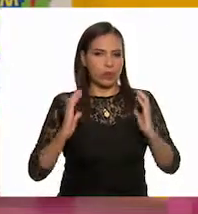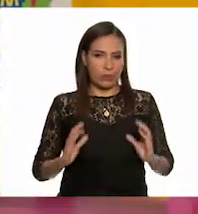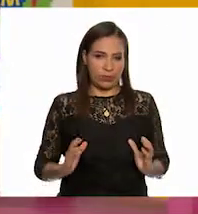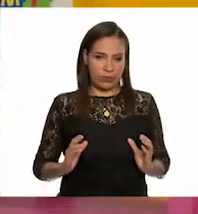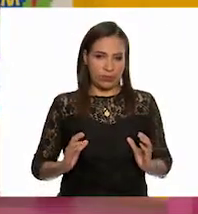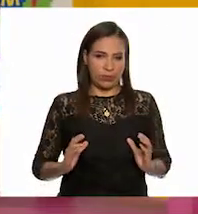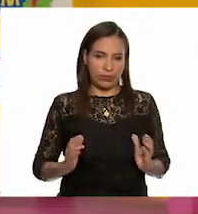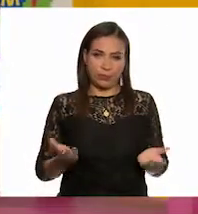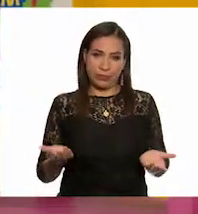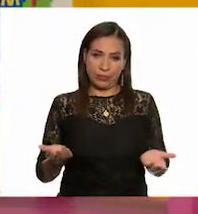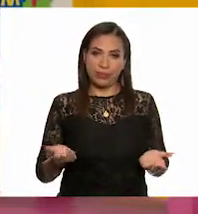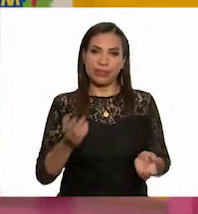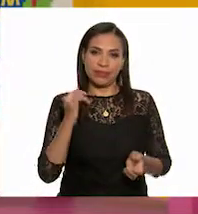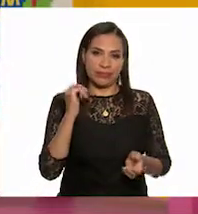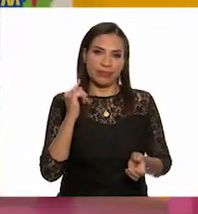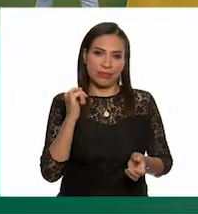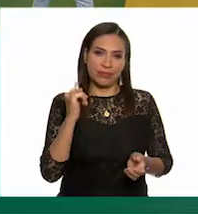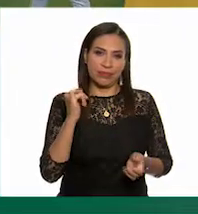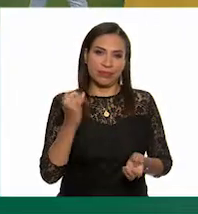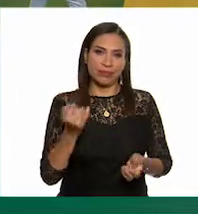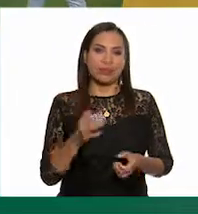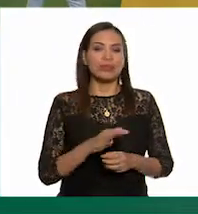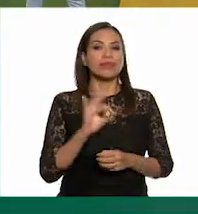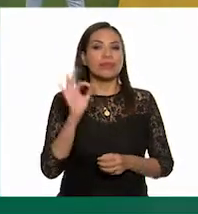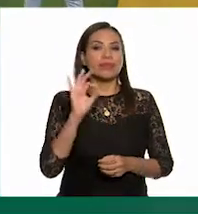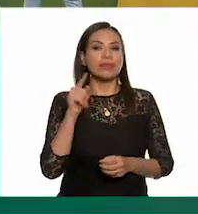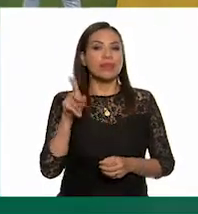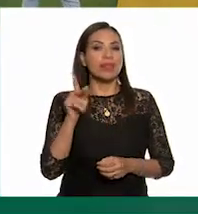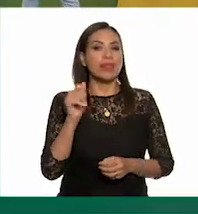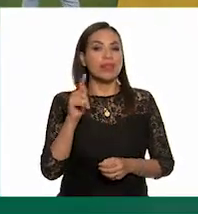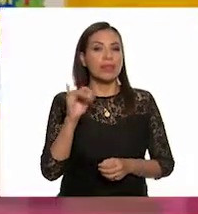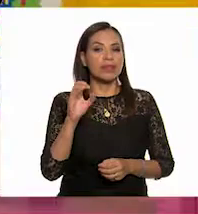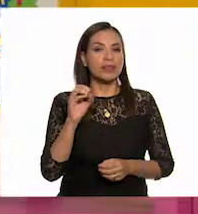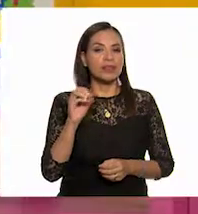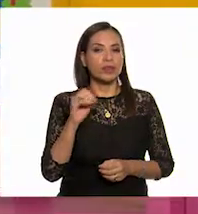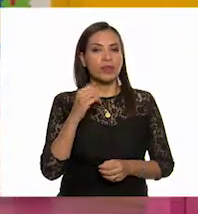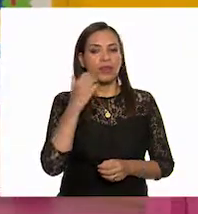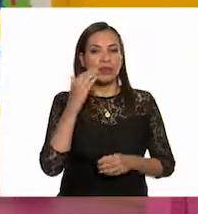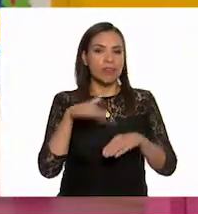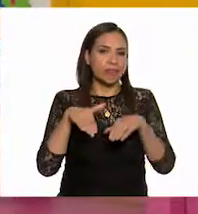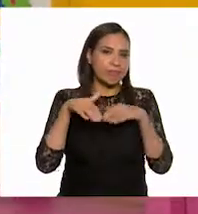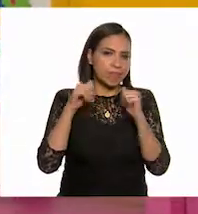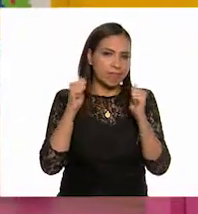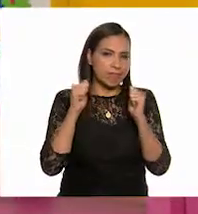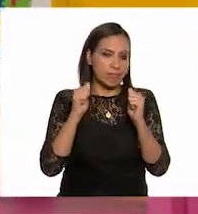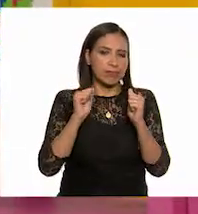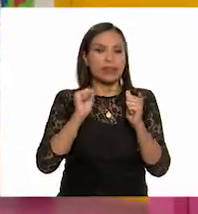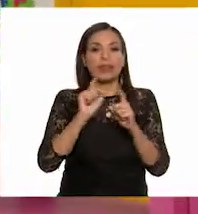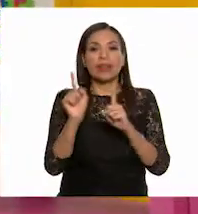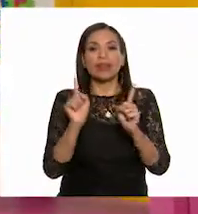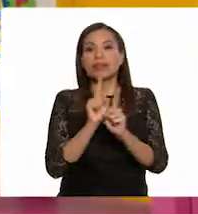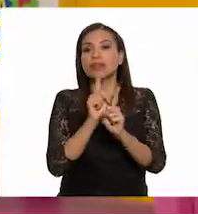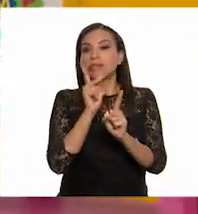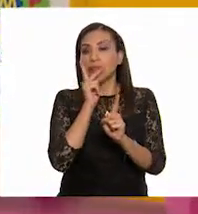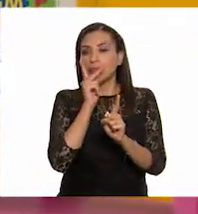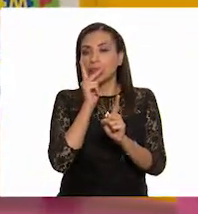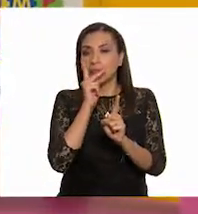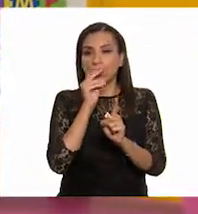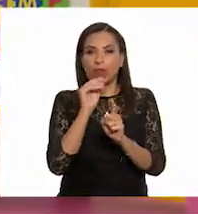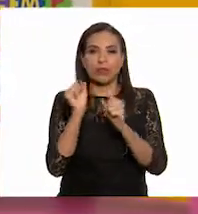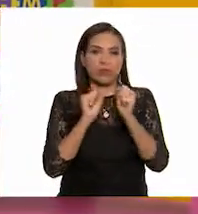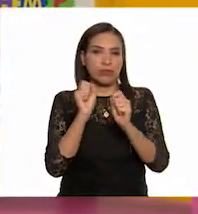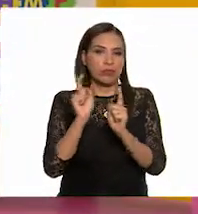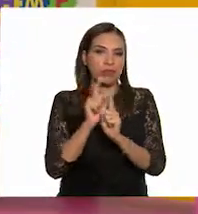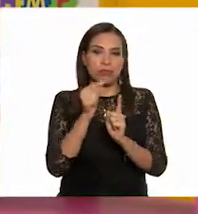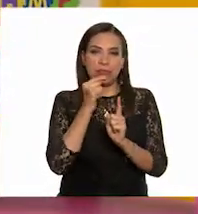cuerpo. Sí, sí, sí. Es probable que Patricio estuviera tratando de esconderse detrás de su papá. No corría con los